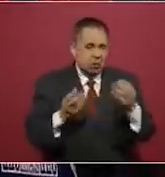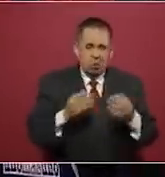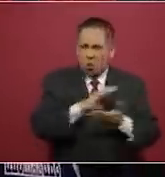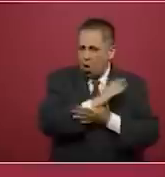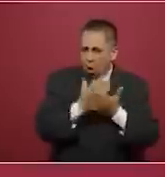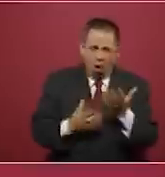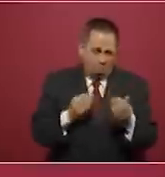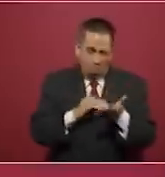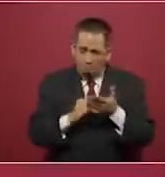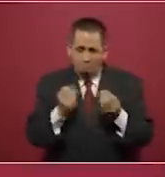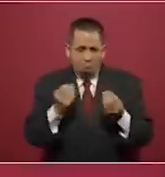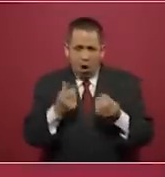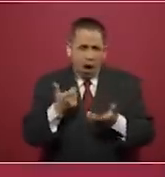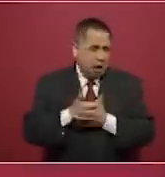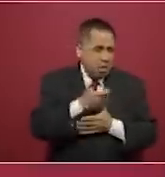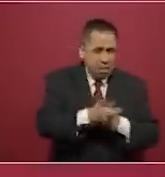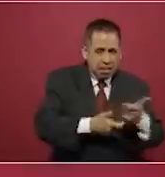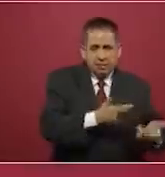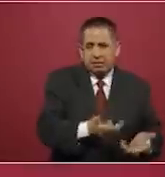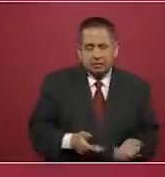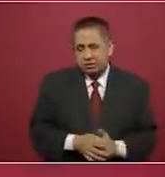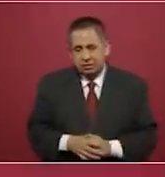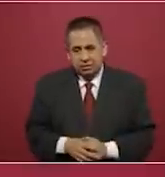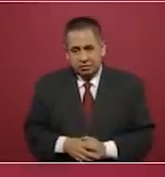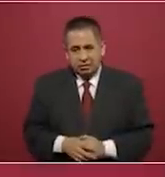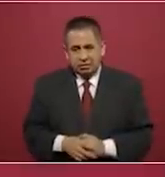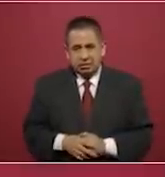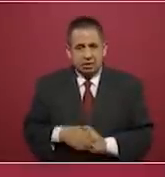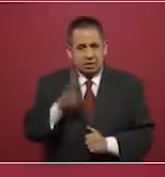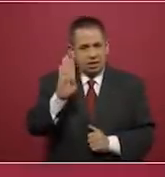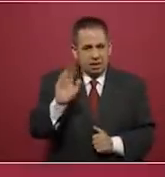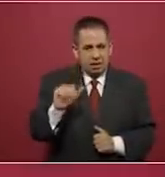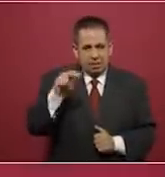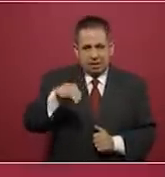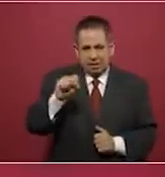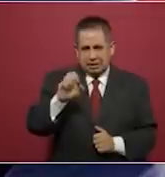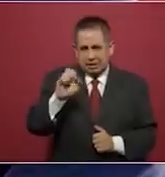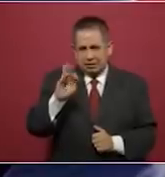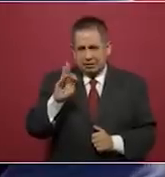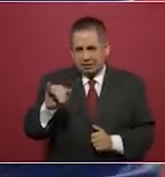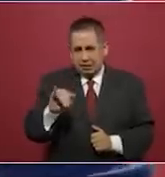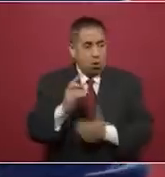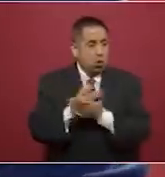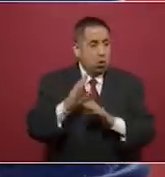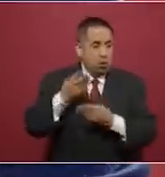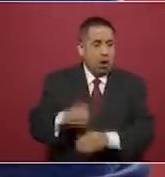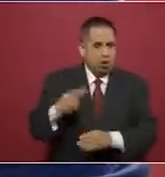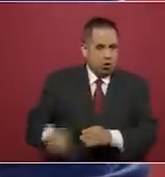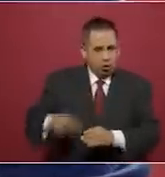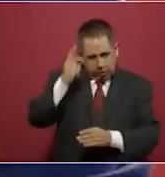establecido es bueno bansefi que es el único banco que dejaron